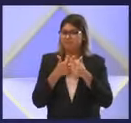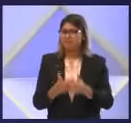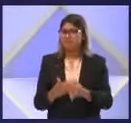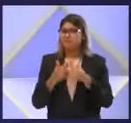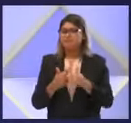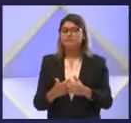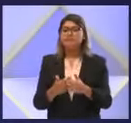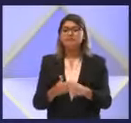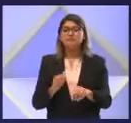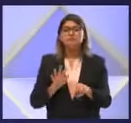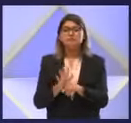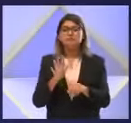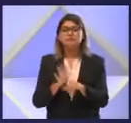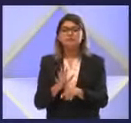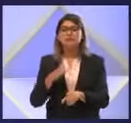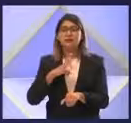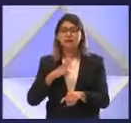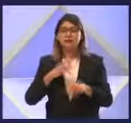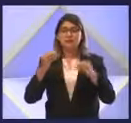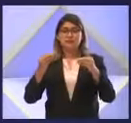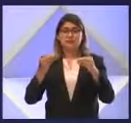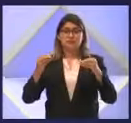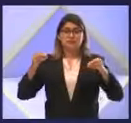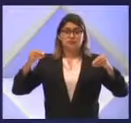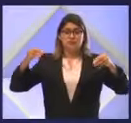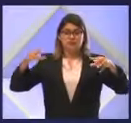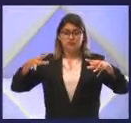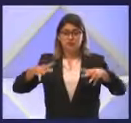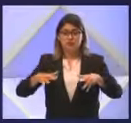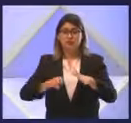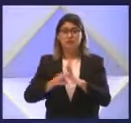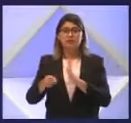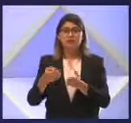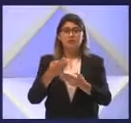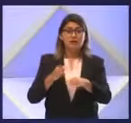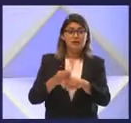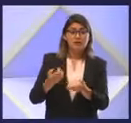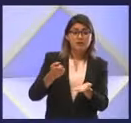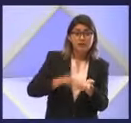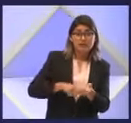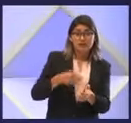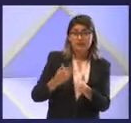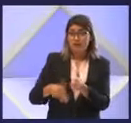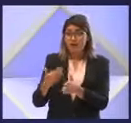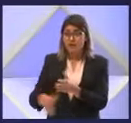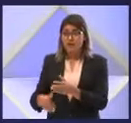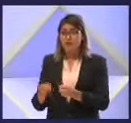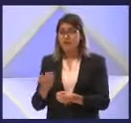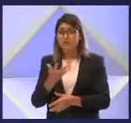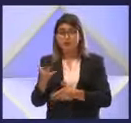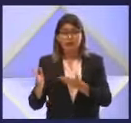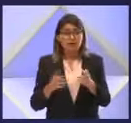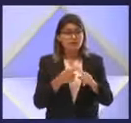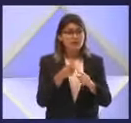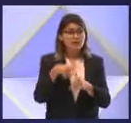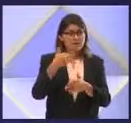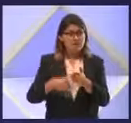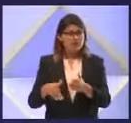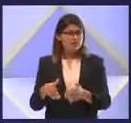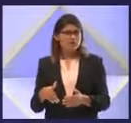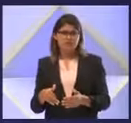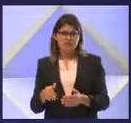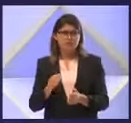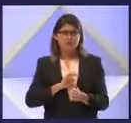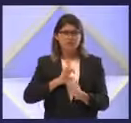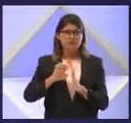espectro y no siempre es escaso en el campo no es escaso en el medio rural no es escaso con las tecnologías de dynamics